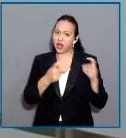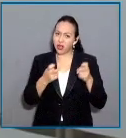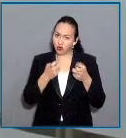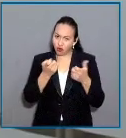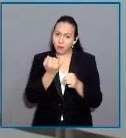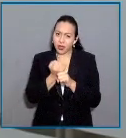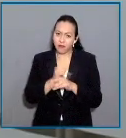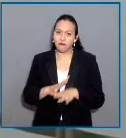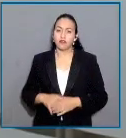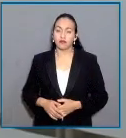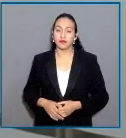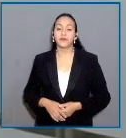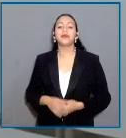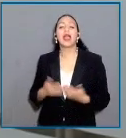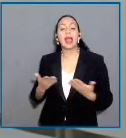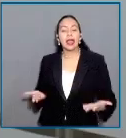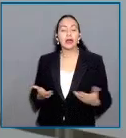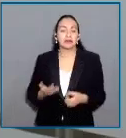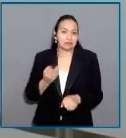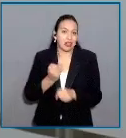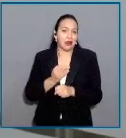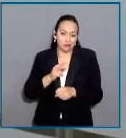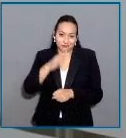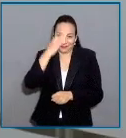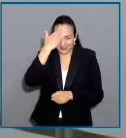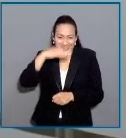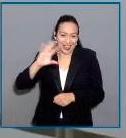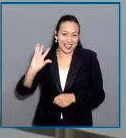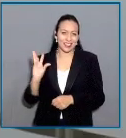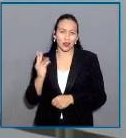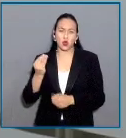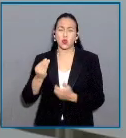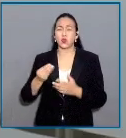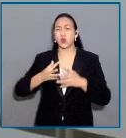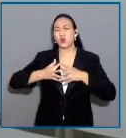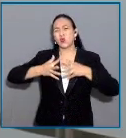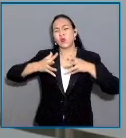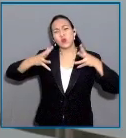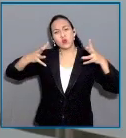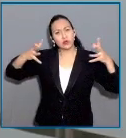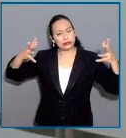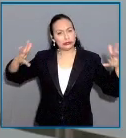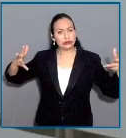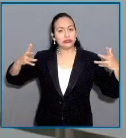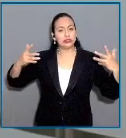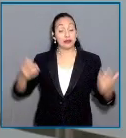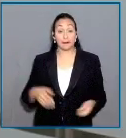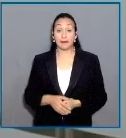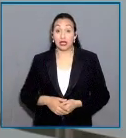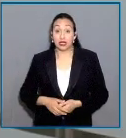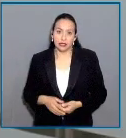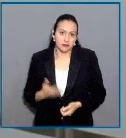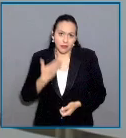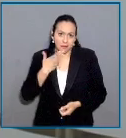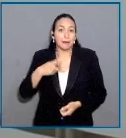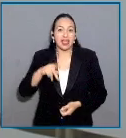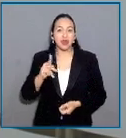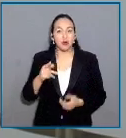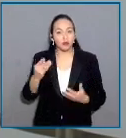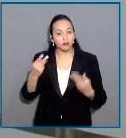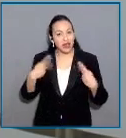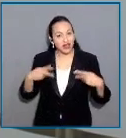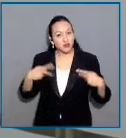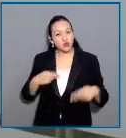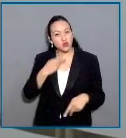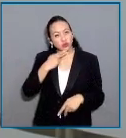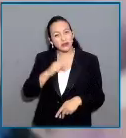área que evoluciona tan rápido y que es tan cambiante también en la parte de ciberseguridad, me parece que siempre la